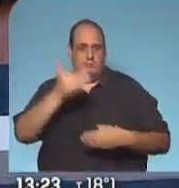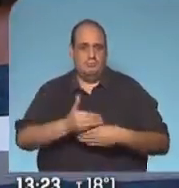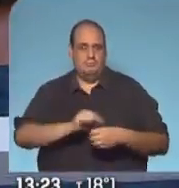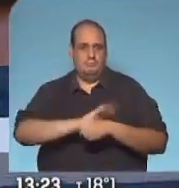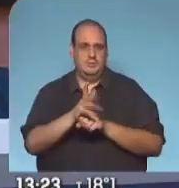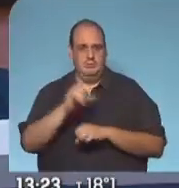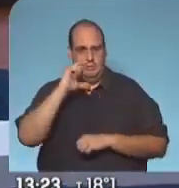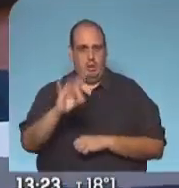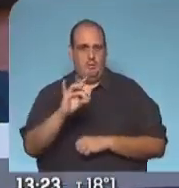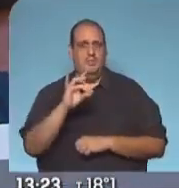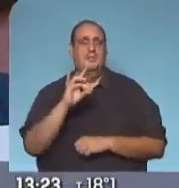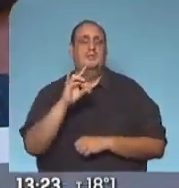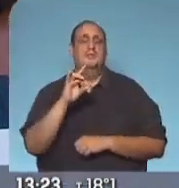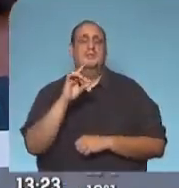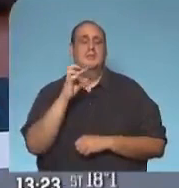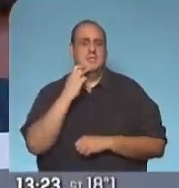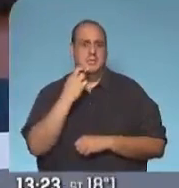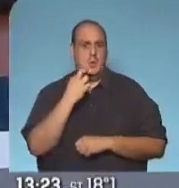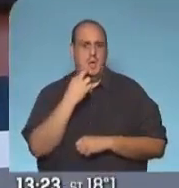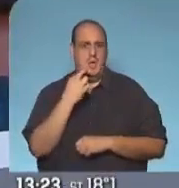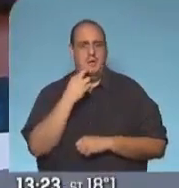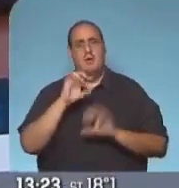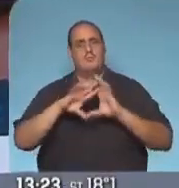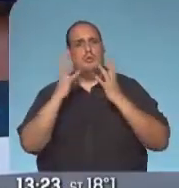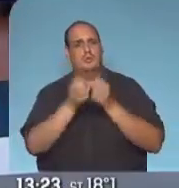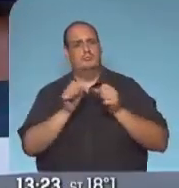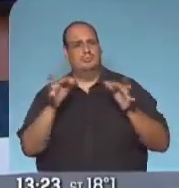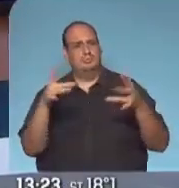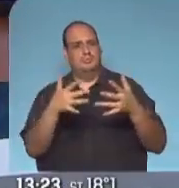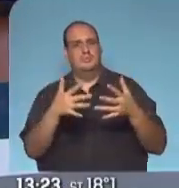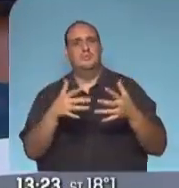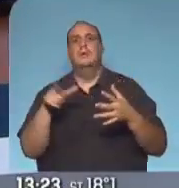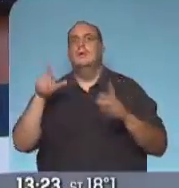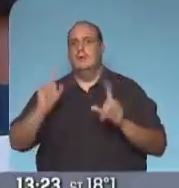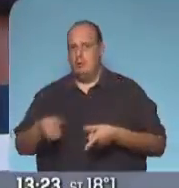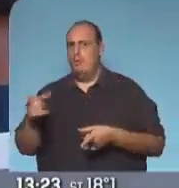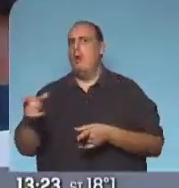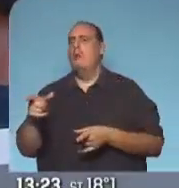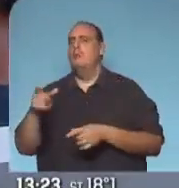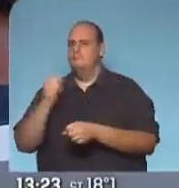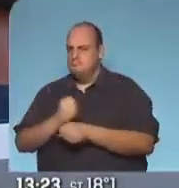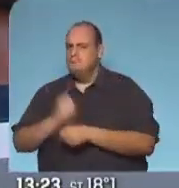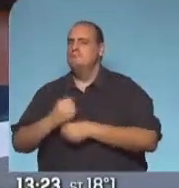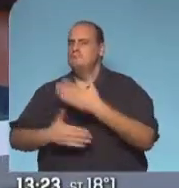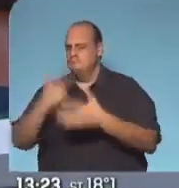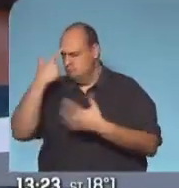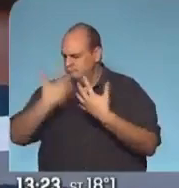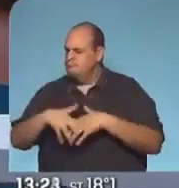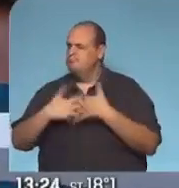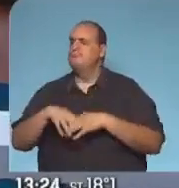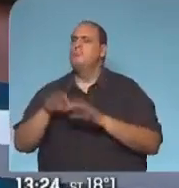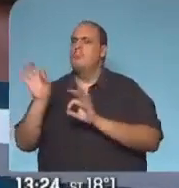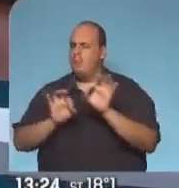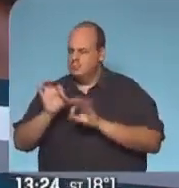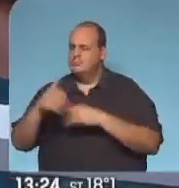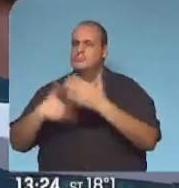el COVID-19 que está afectando a gran parte del planeta. Pues bien, siguió trabajando, siguió pensando, siguió proyectando y